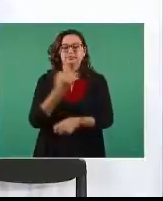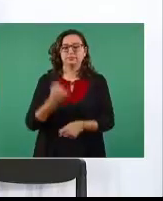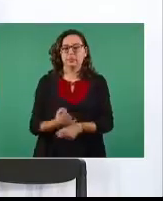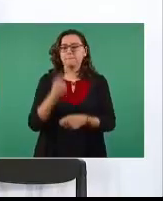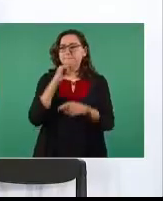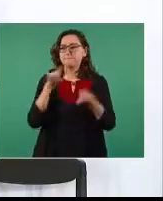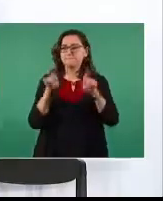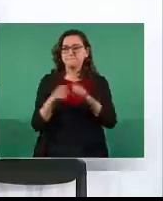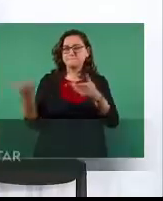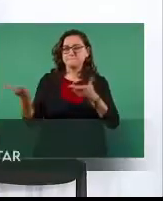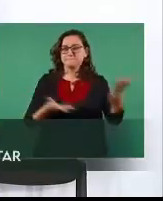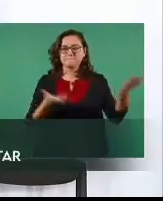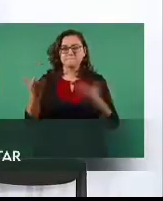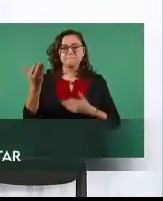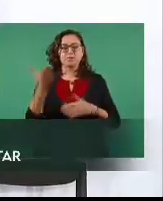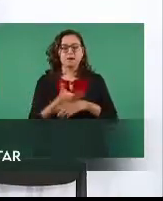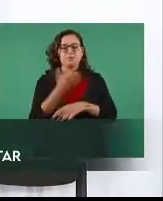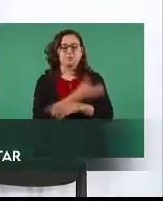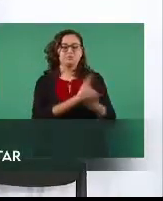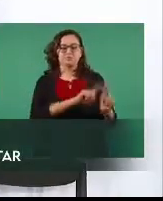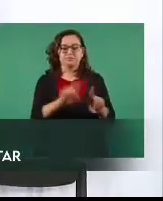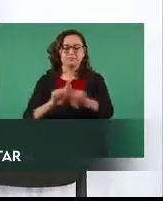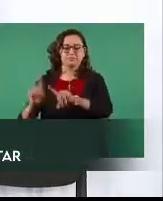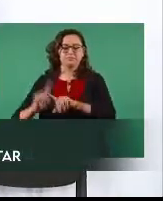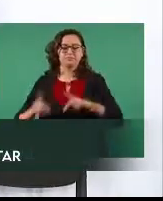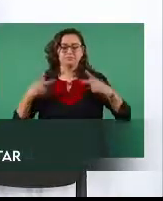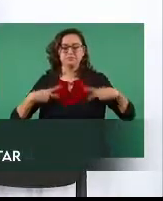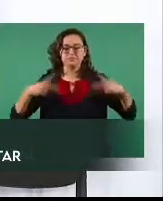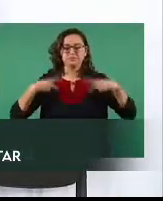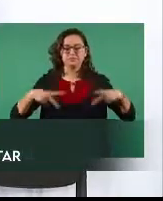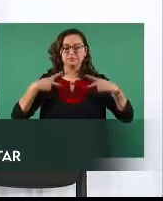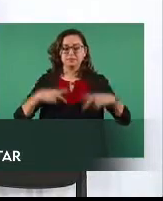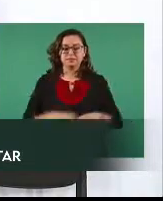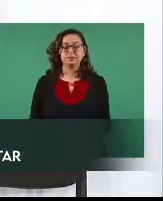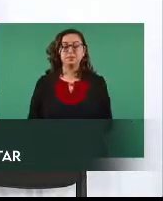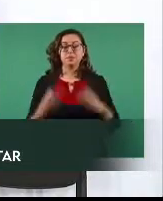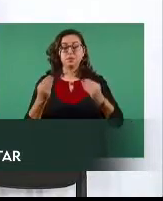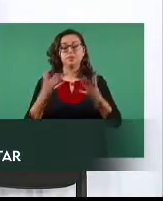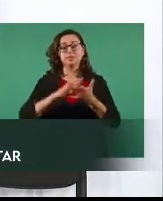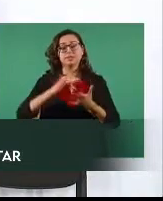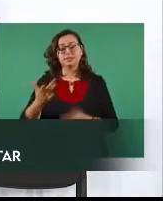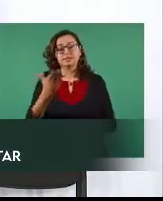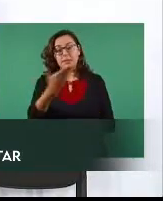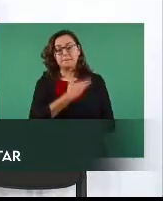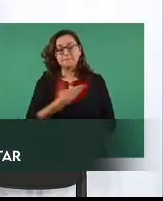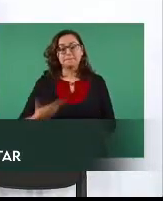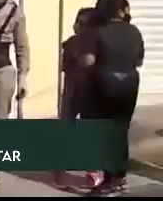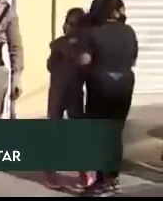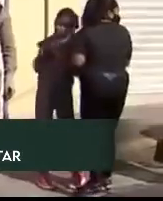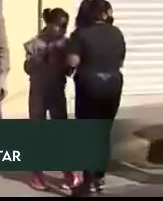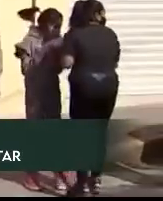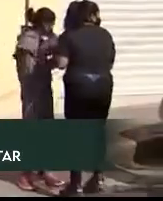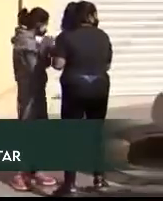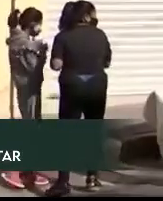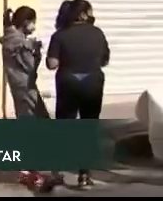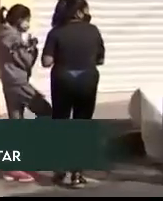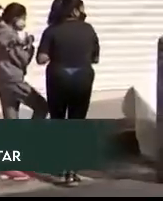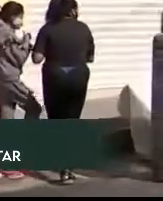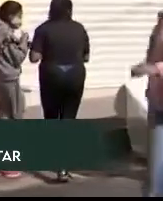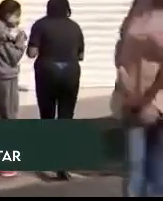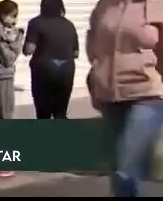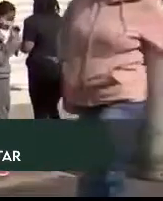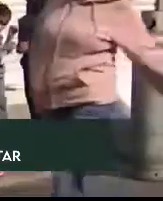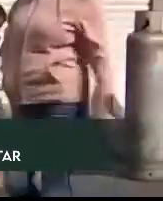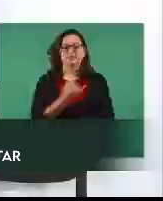La jefa de gobierno capitalino, Claudia Sheinbaum, dio hoy el banderazo de salida a los camiones de Pemex que distribuirán el gas bienestar en la